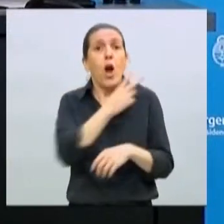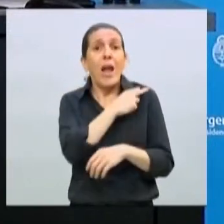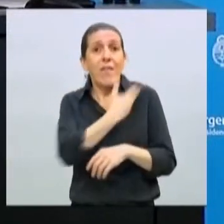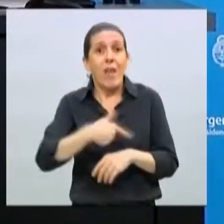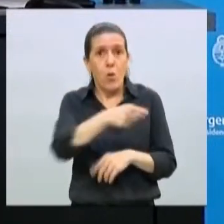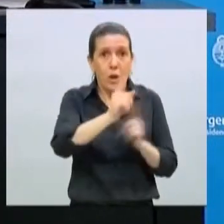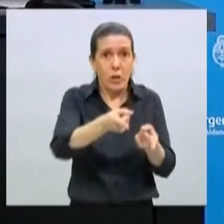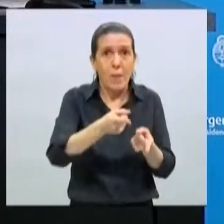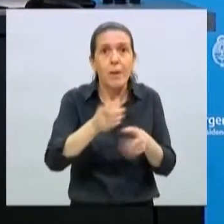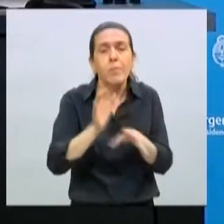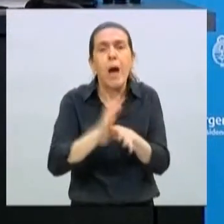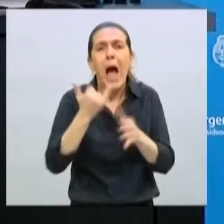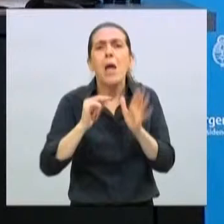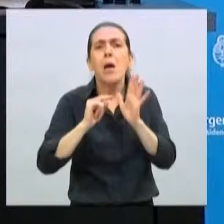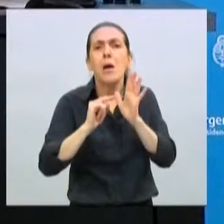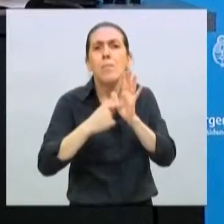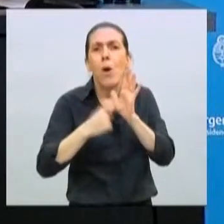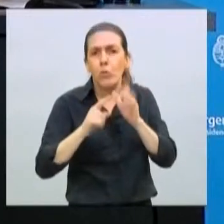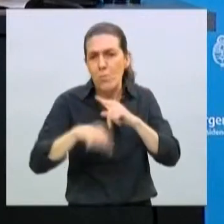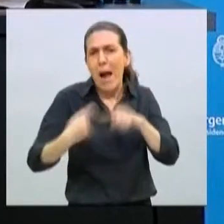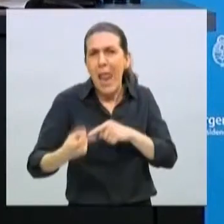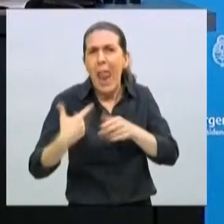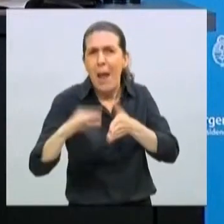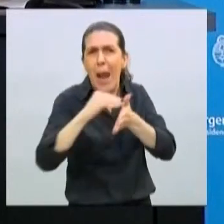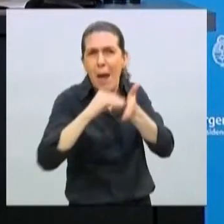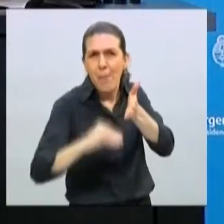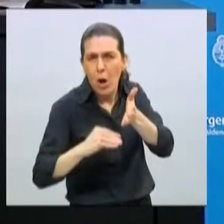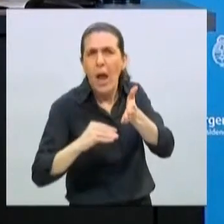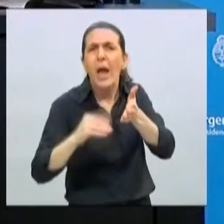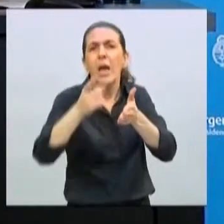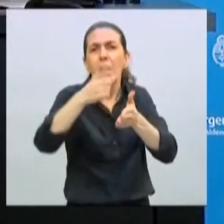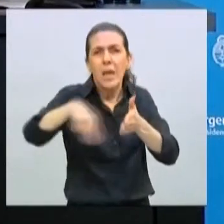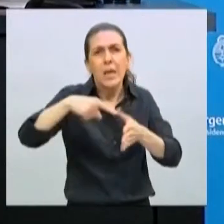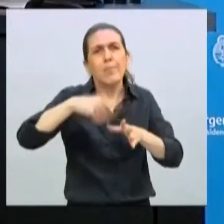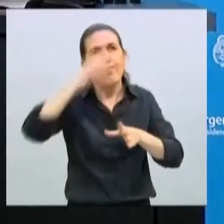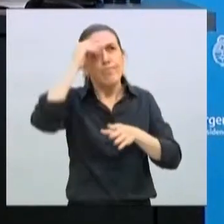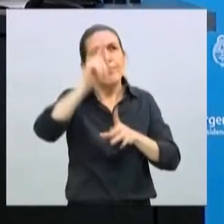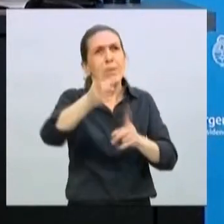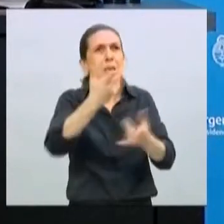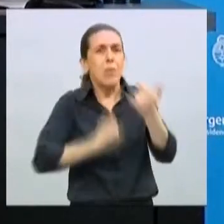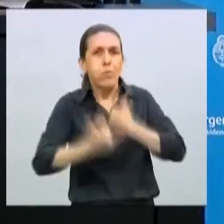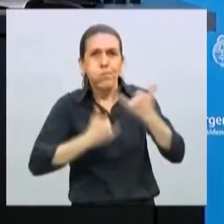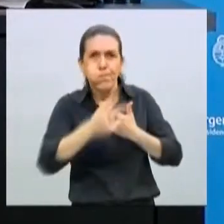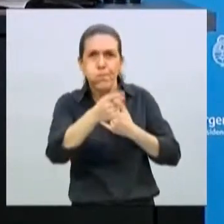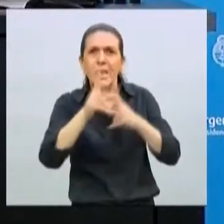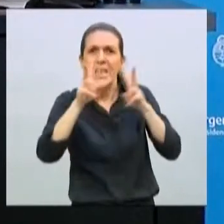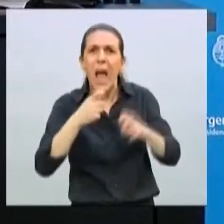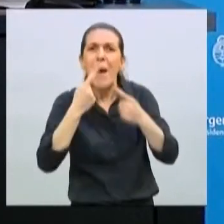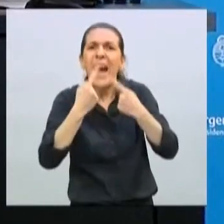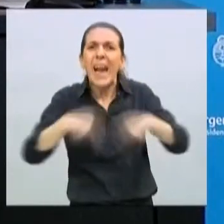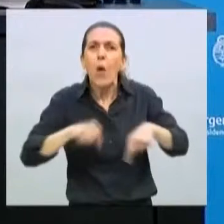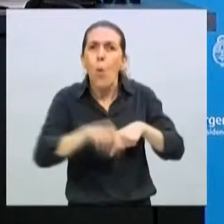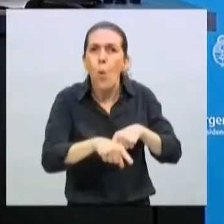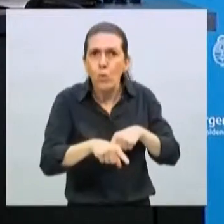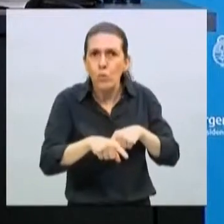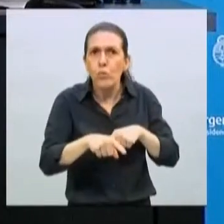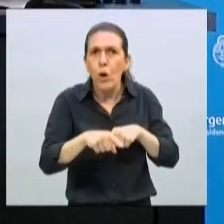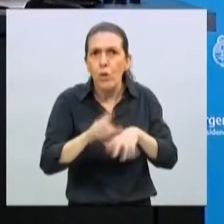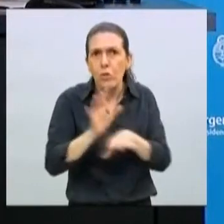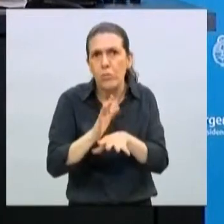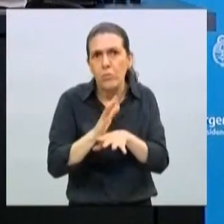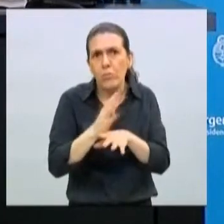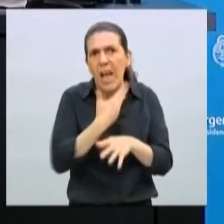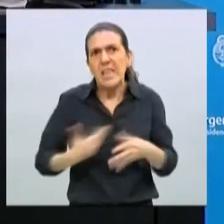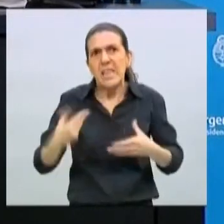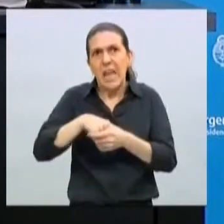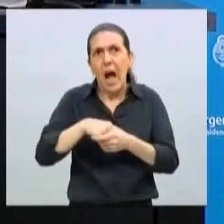Más allá de las excepciones que se van a conocer mañana y teniendo en cuenta lo que usted ha explicado y sobre todo con los recursos que ha inyectado el Estado fuertemente